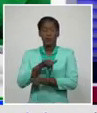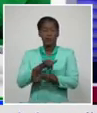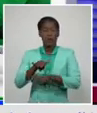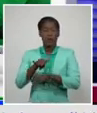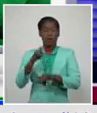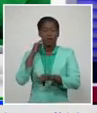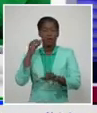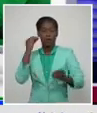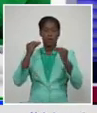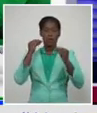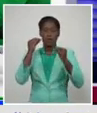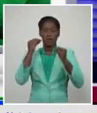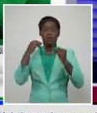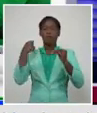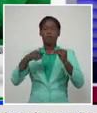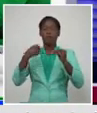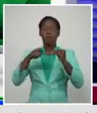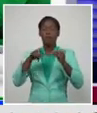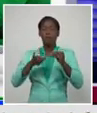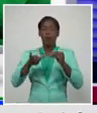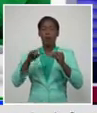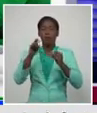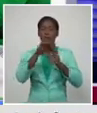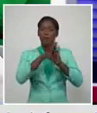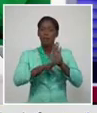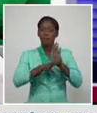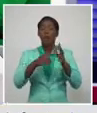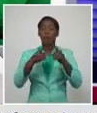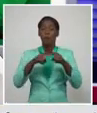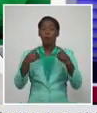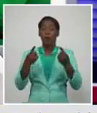de presentar algunas secuelas de la enfermedad.